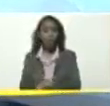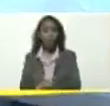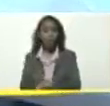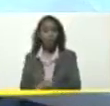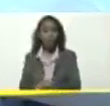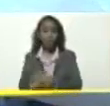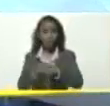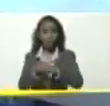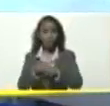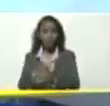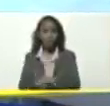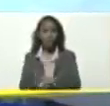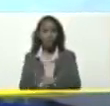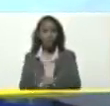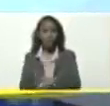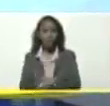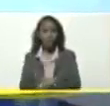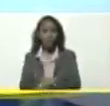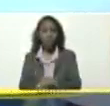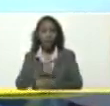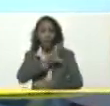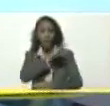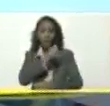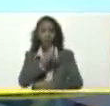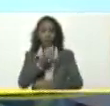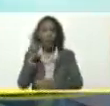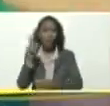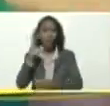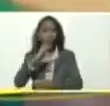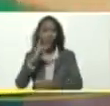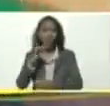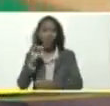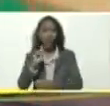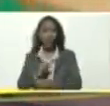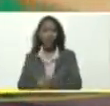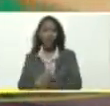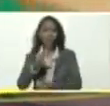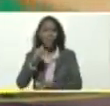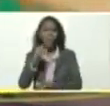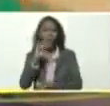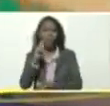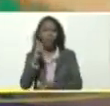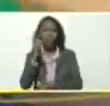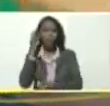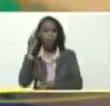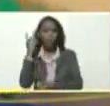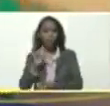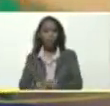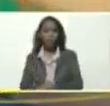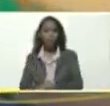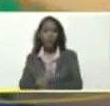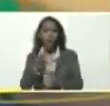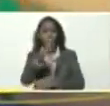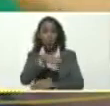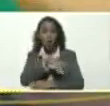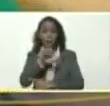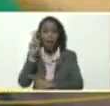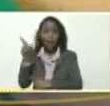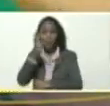perdón, a la directora del CDI, Maite García, y a todo ese personal